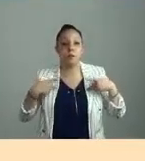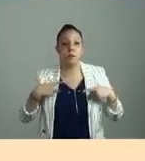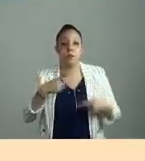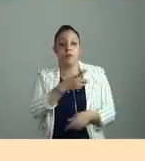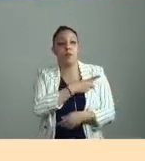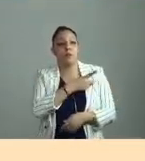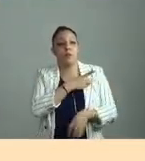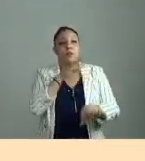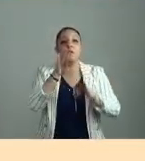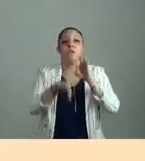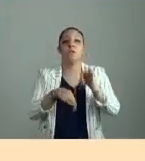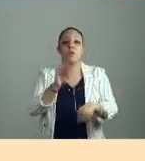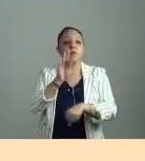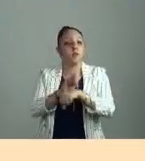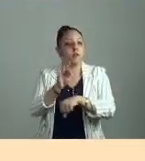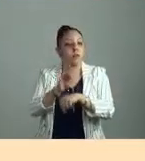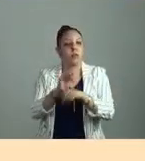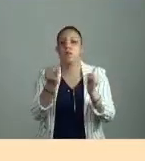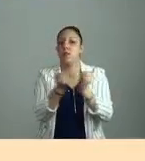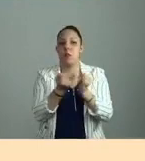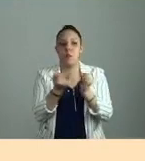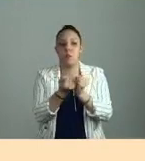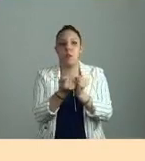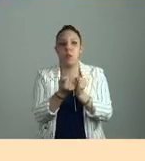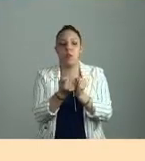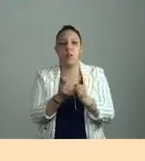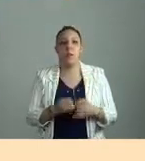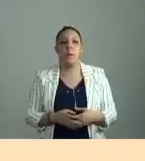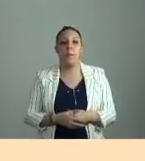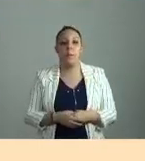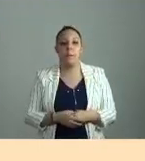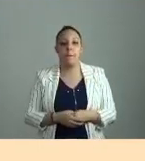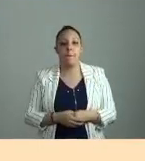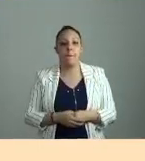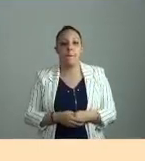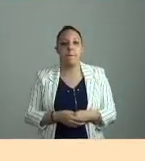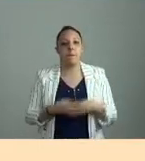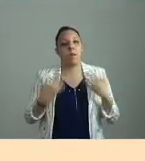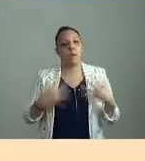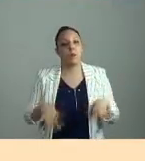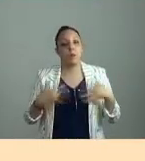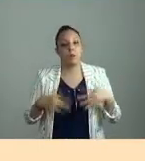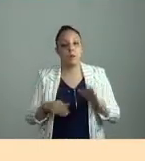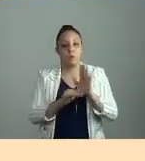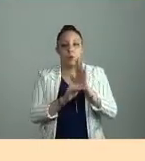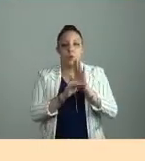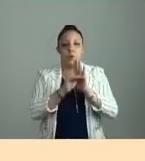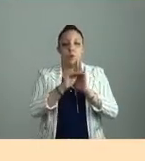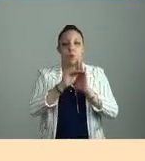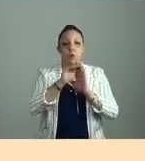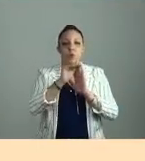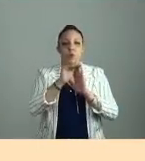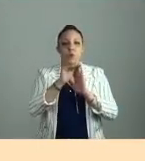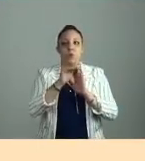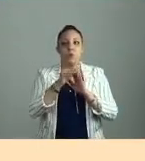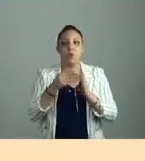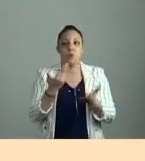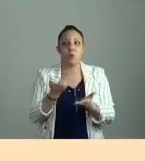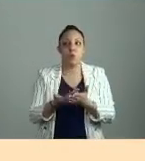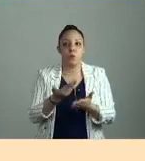con el cometido esto se ha incrementado la boda lo otro que